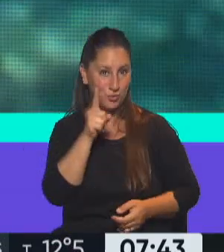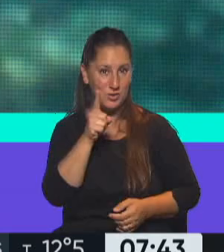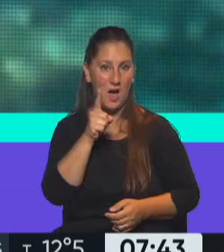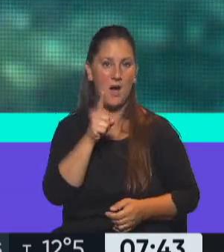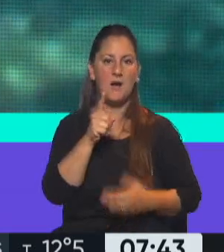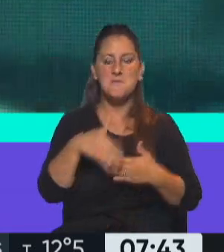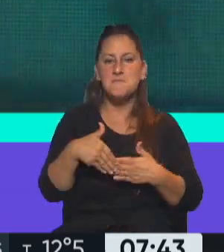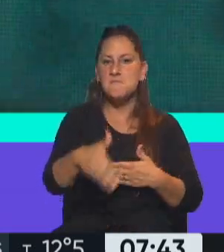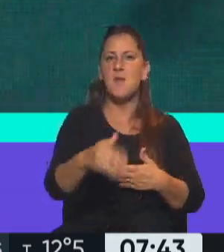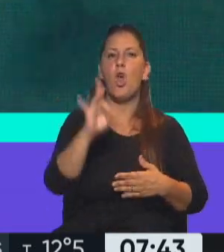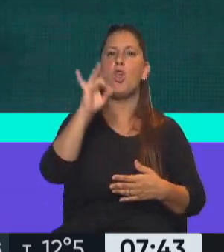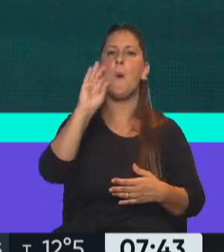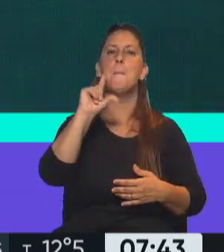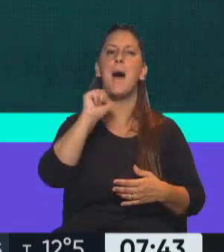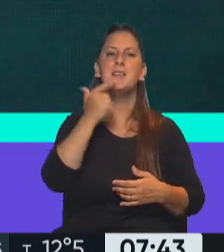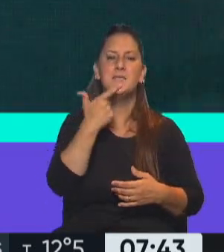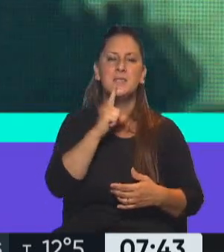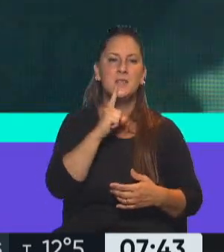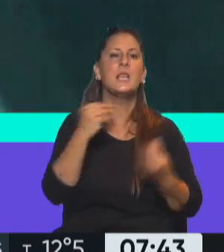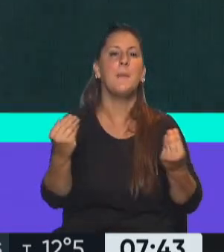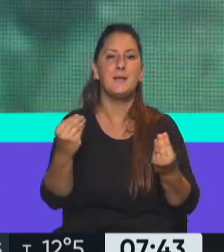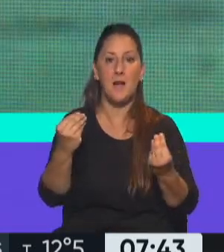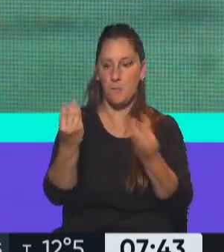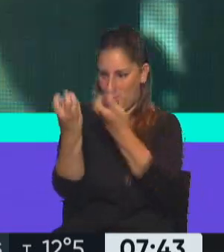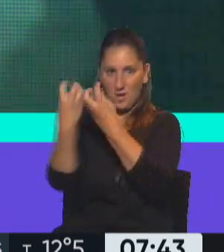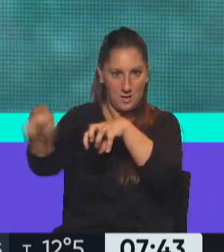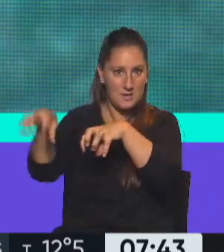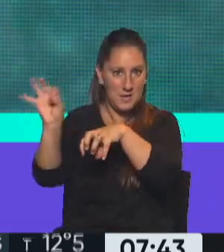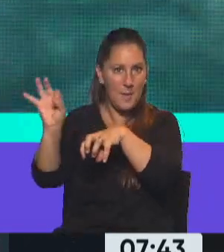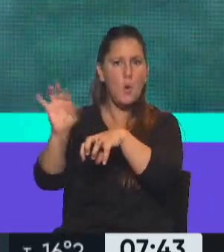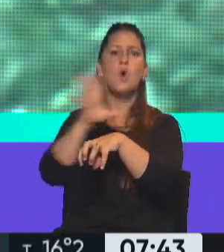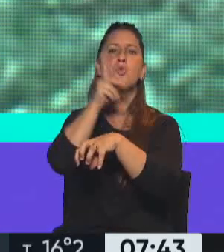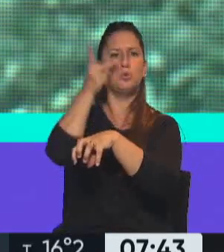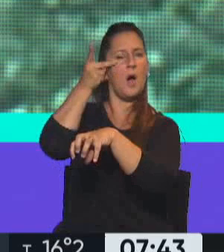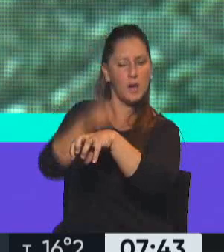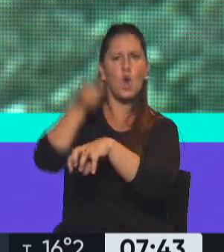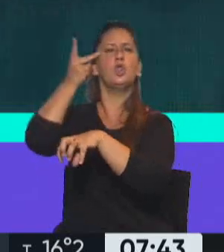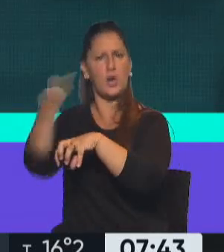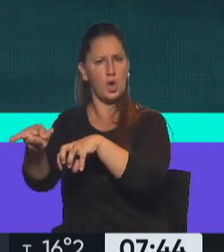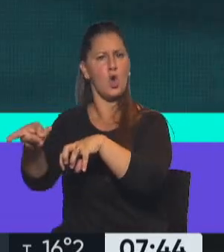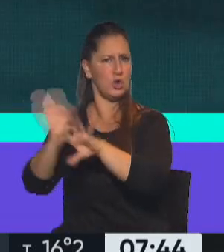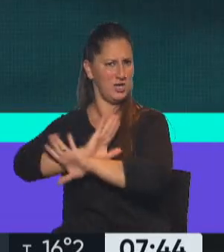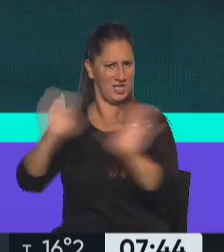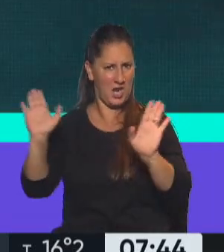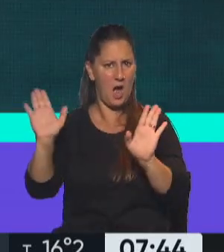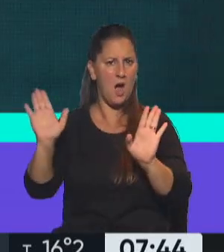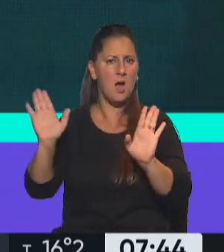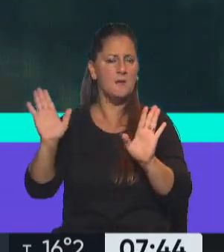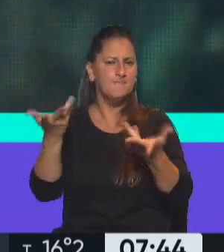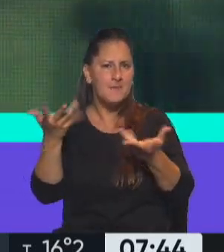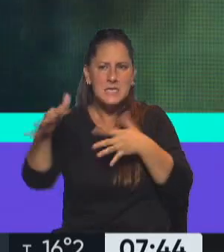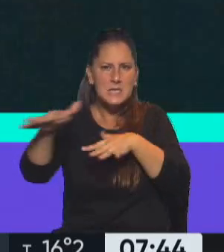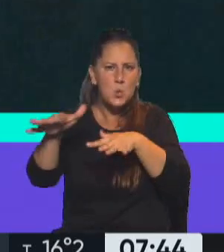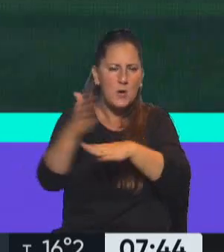¿qué va a pasar en el Donbass? Digo, sabemos que claramente son regiones separatistas reconocidas como repúblicas autónomas por Rusia. Digo, un escenario